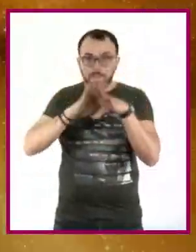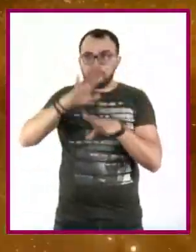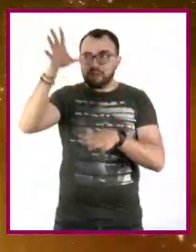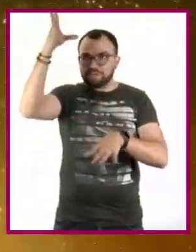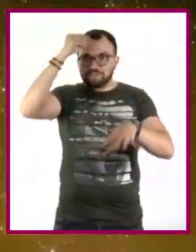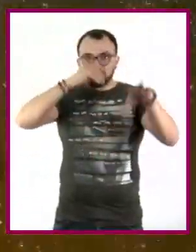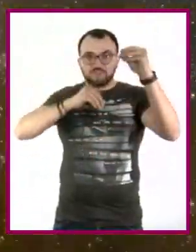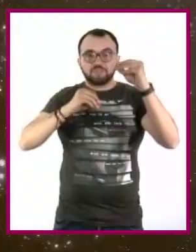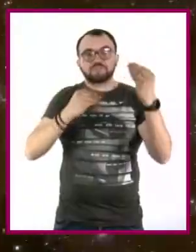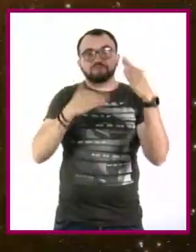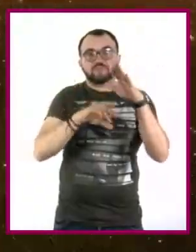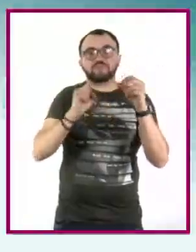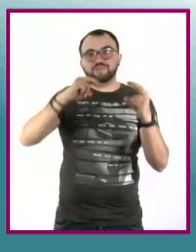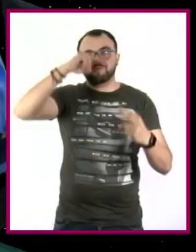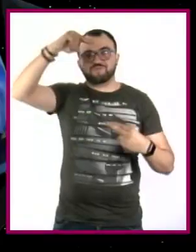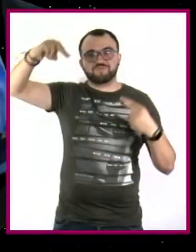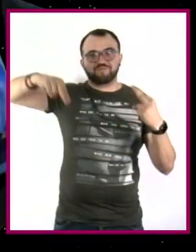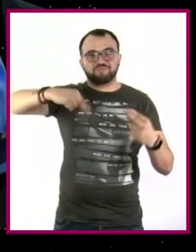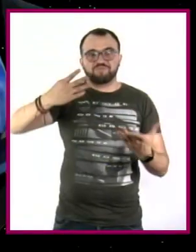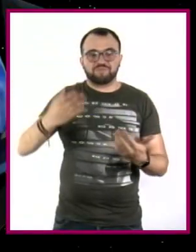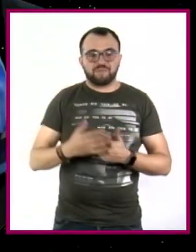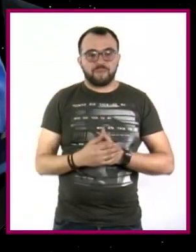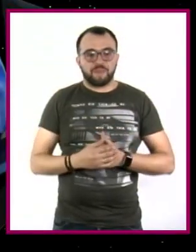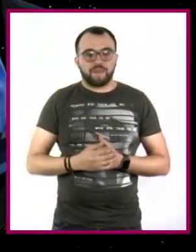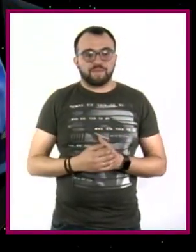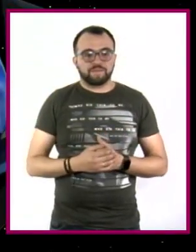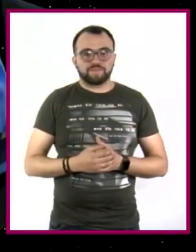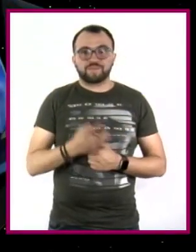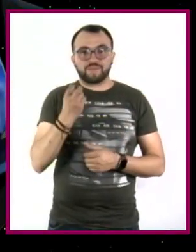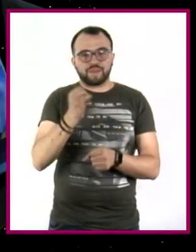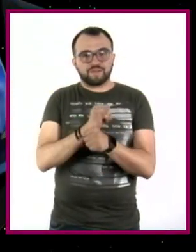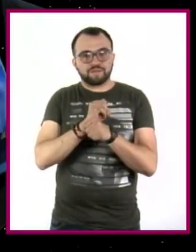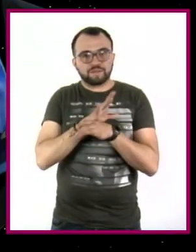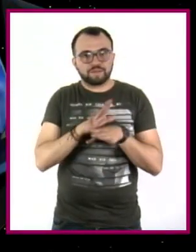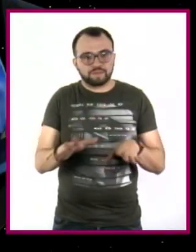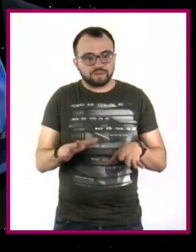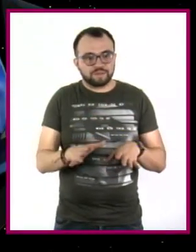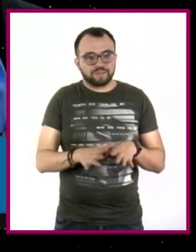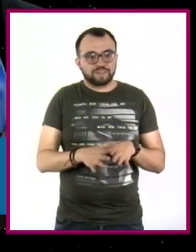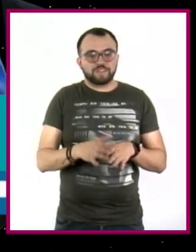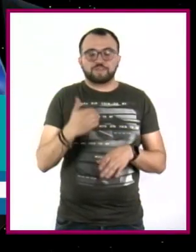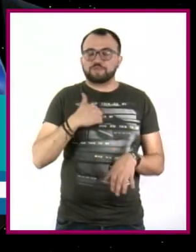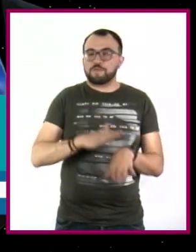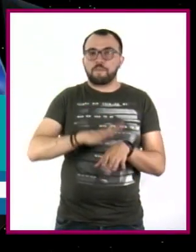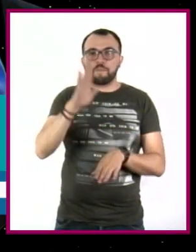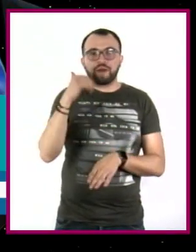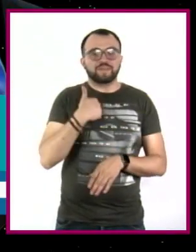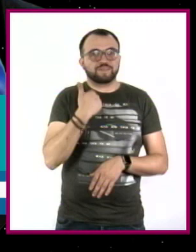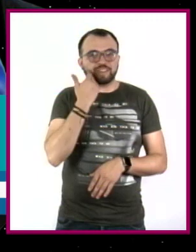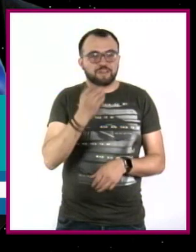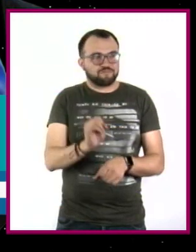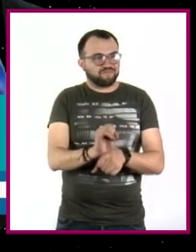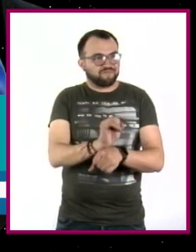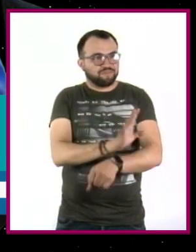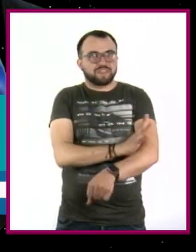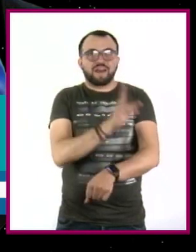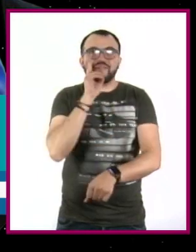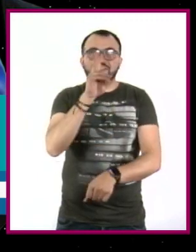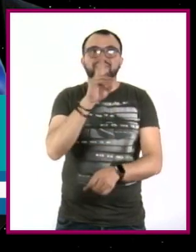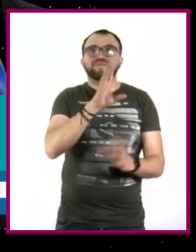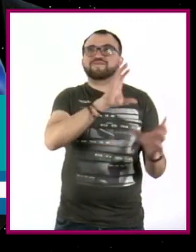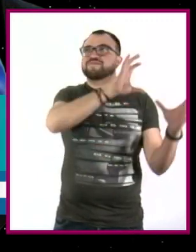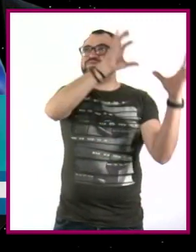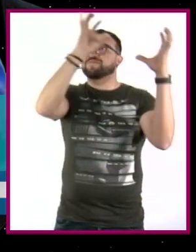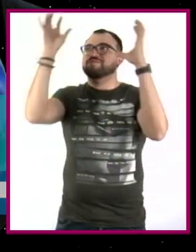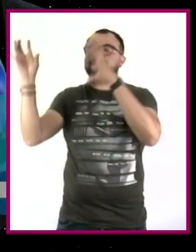sobre el universo. Después de toda esta información, me da cada vez más emoción ver pasar la Estación Espacial